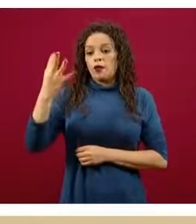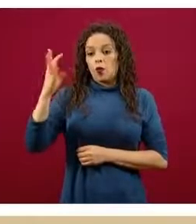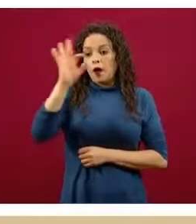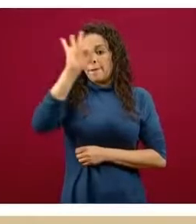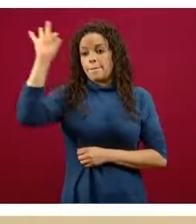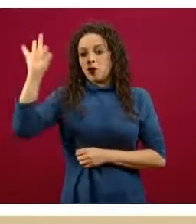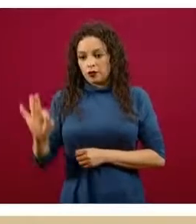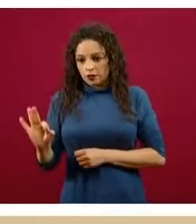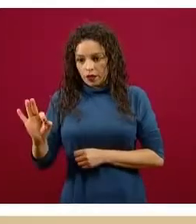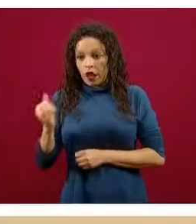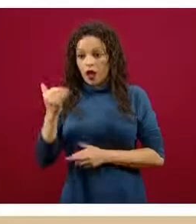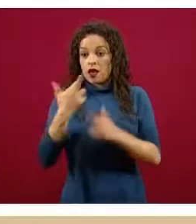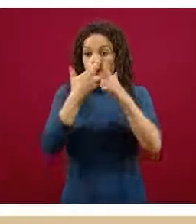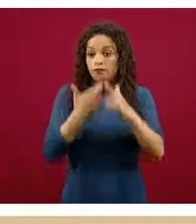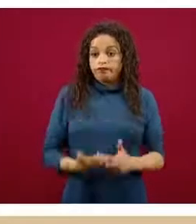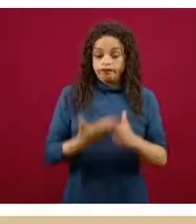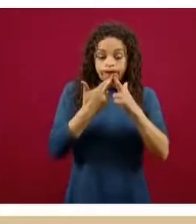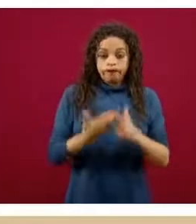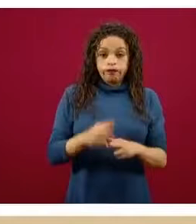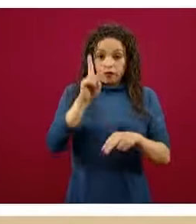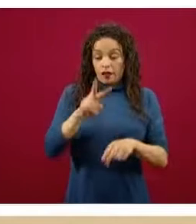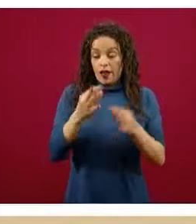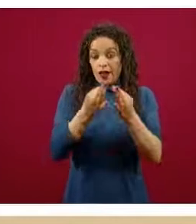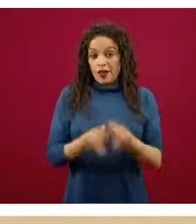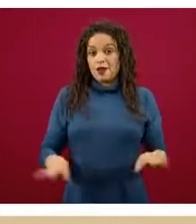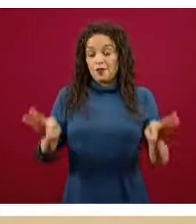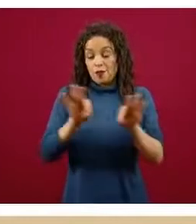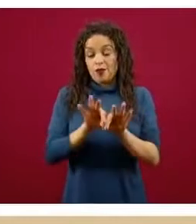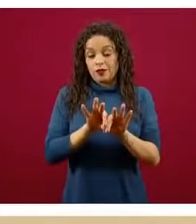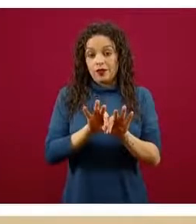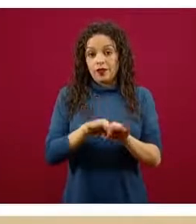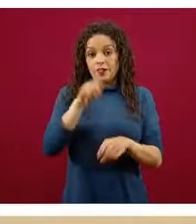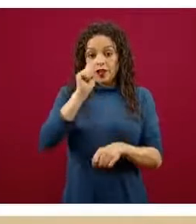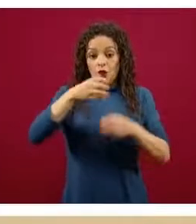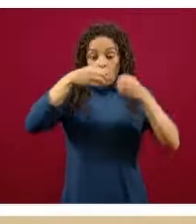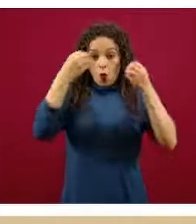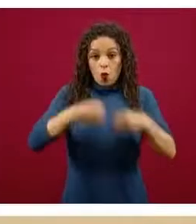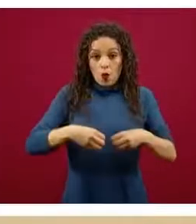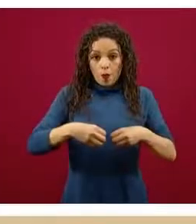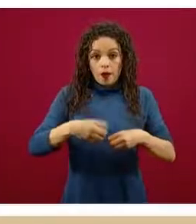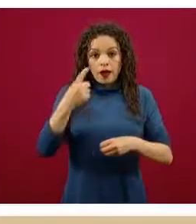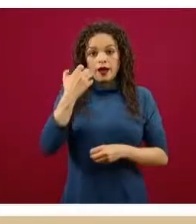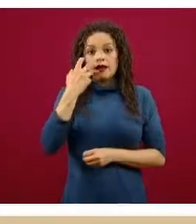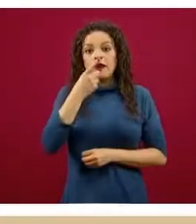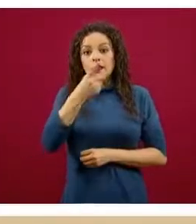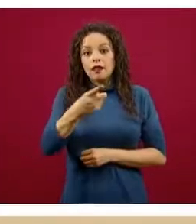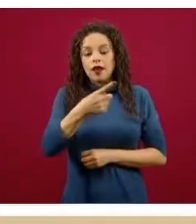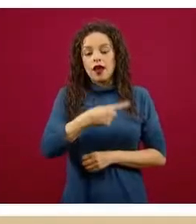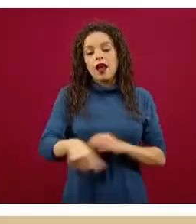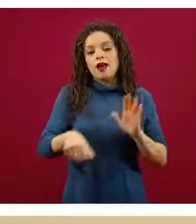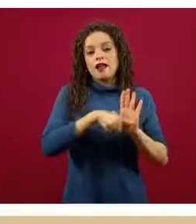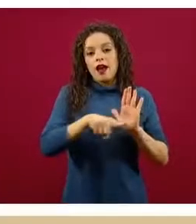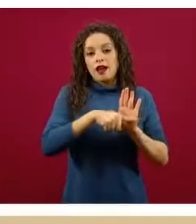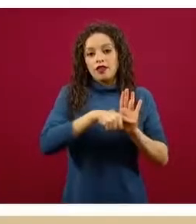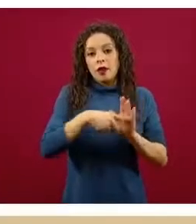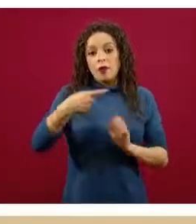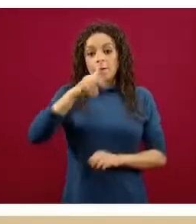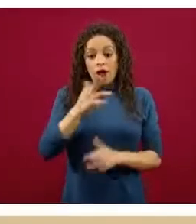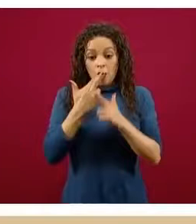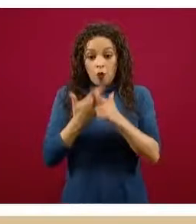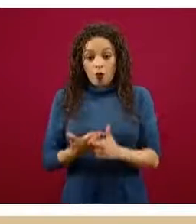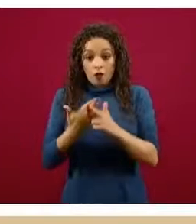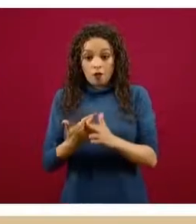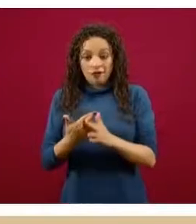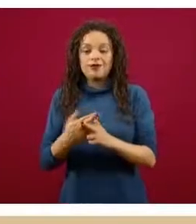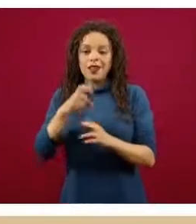44% y una disponibilidad, importante también decir, ocupación es teóricamente lo negativo, pero la disponibilidad, que es lo